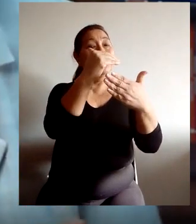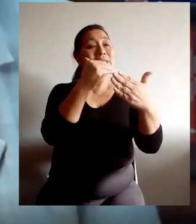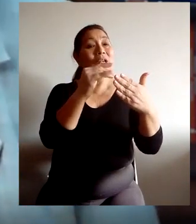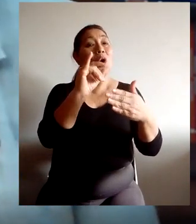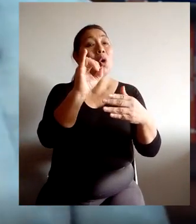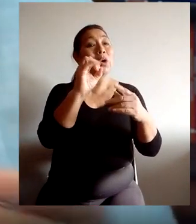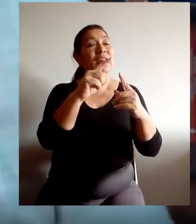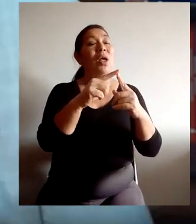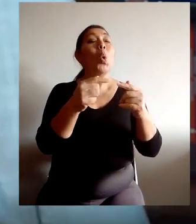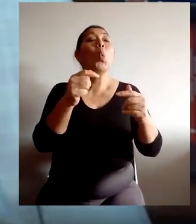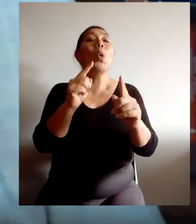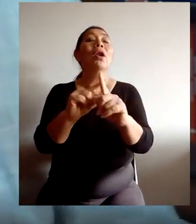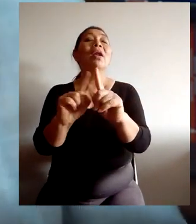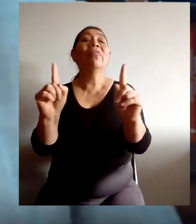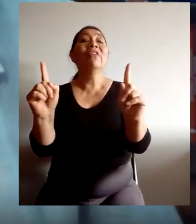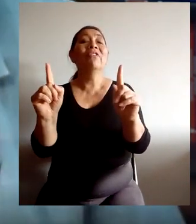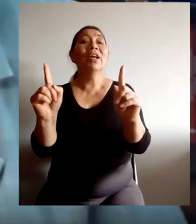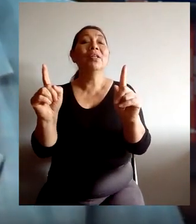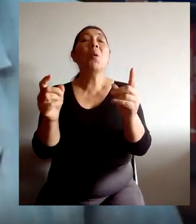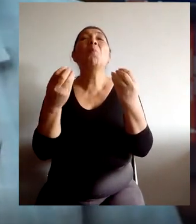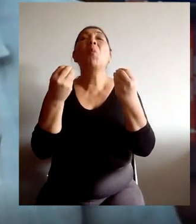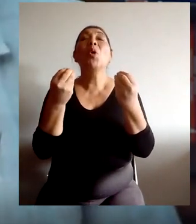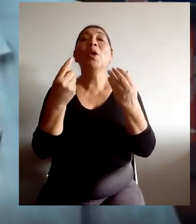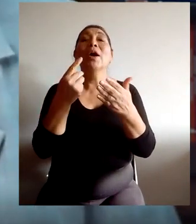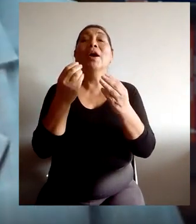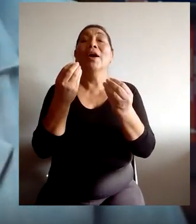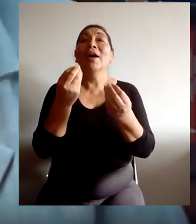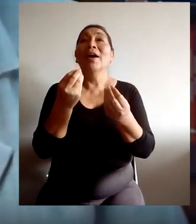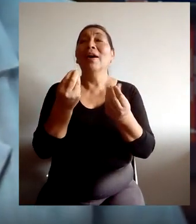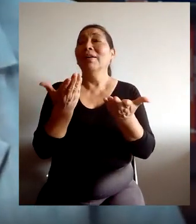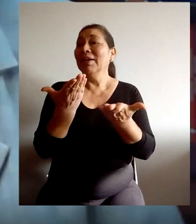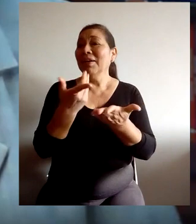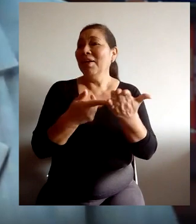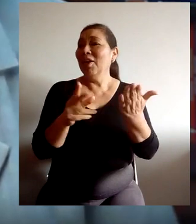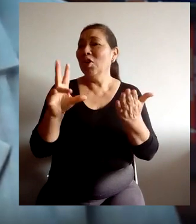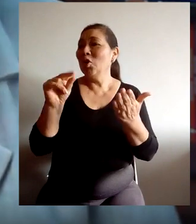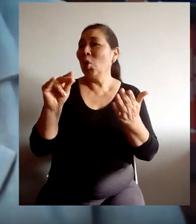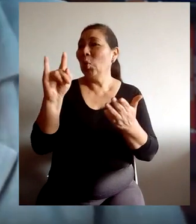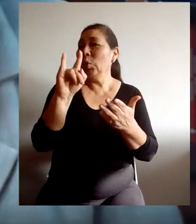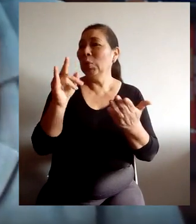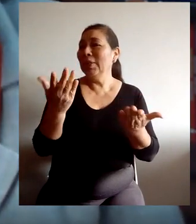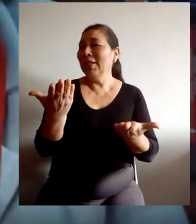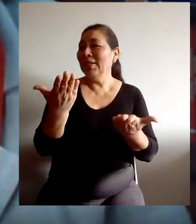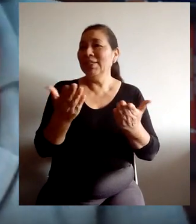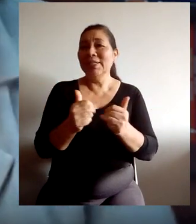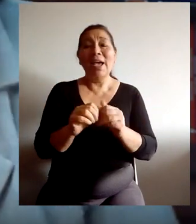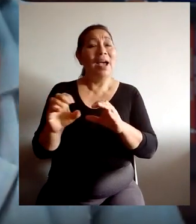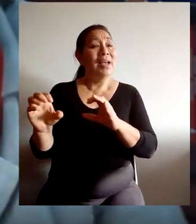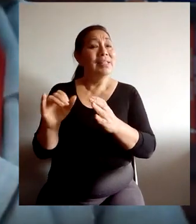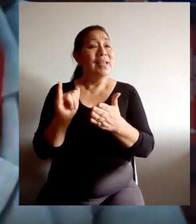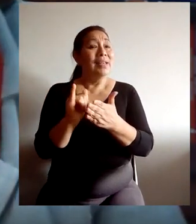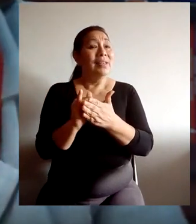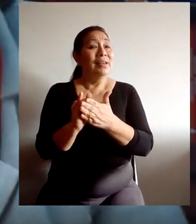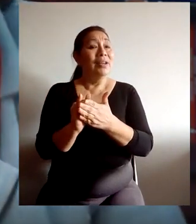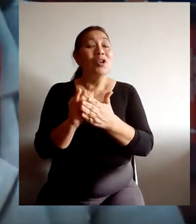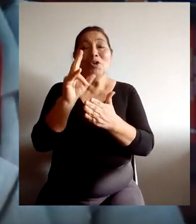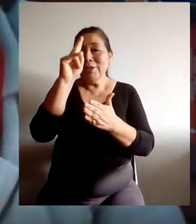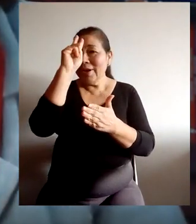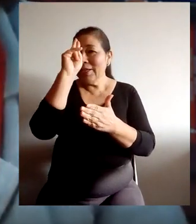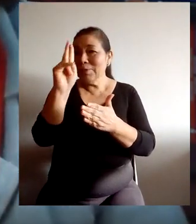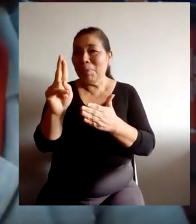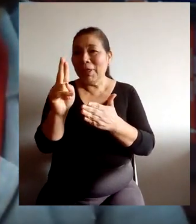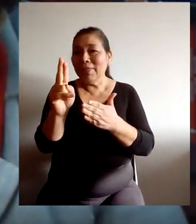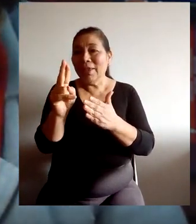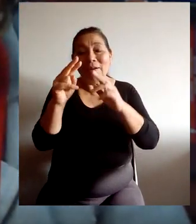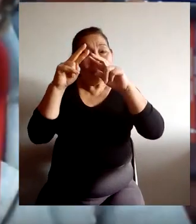utilizar esa clasificación hace que invalide el análisis que hace un médico en relación a esa enfermedad? Esa es la pregunta